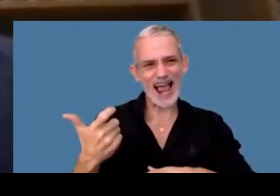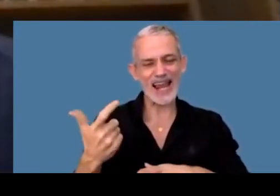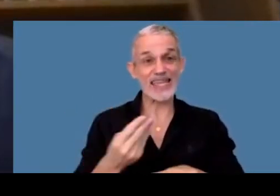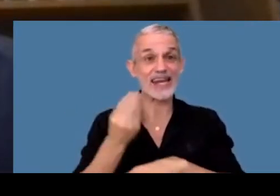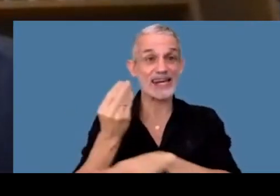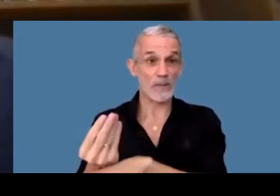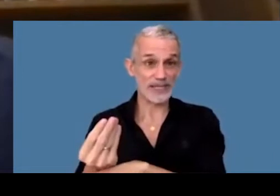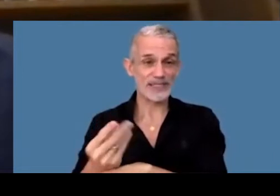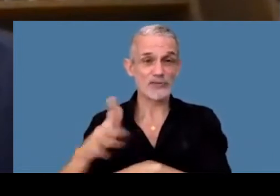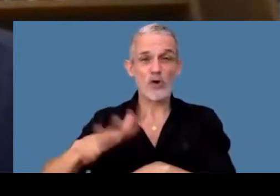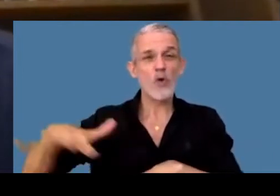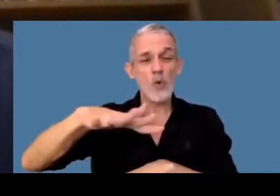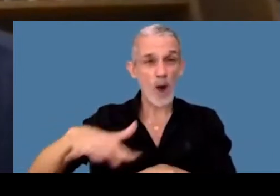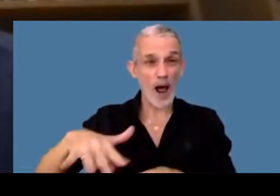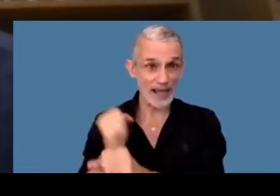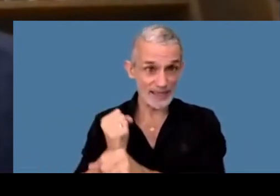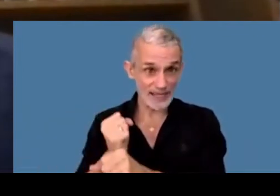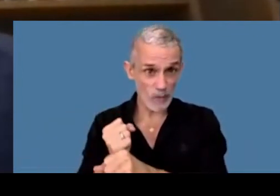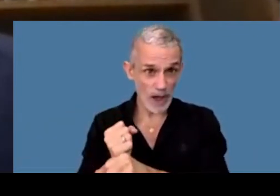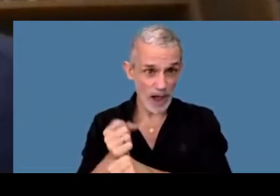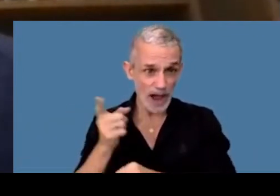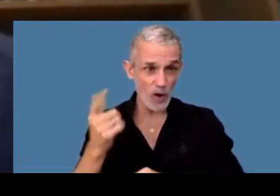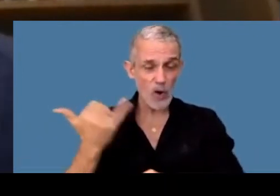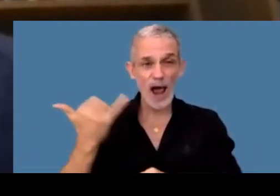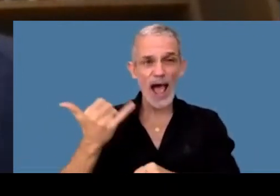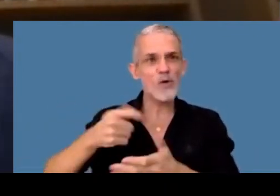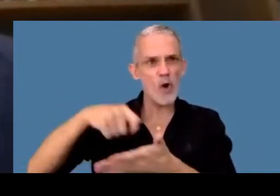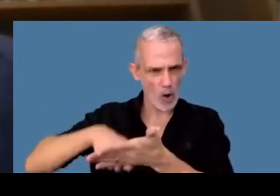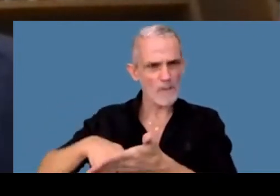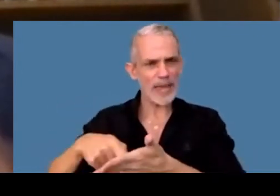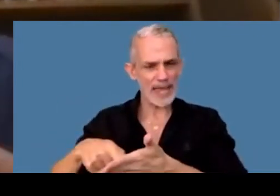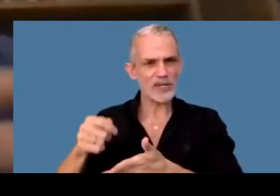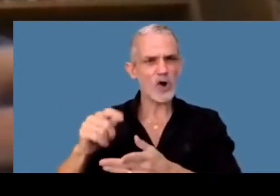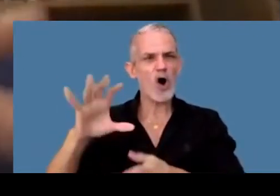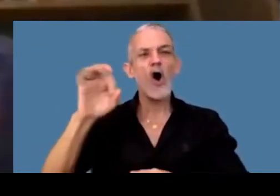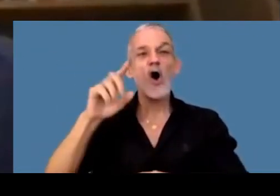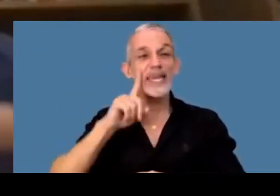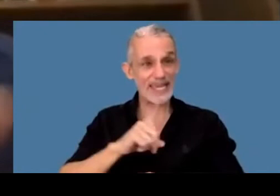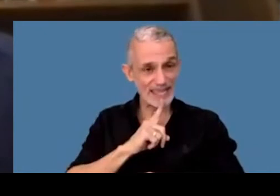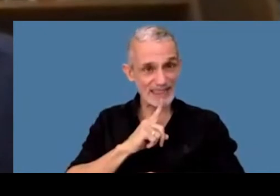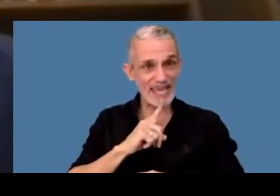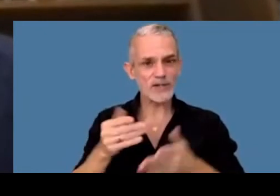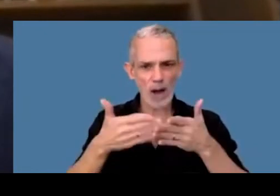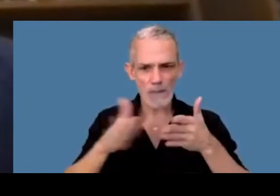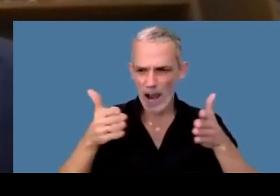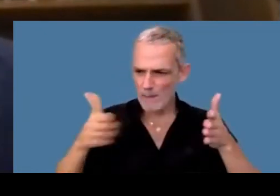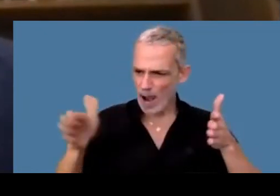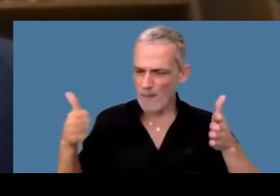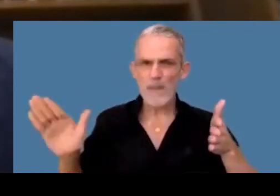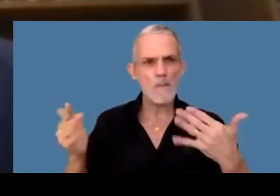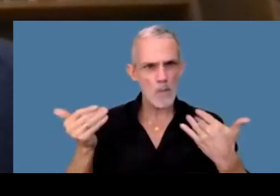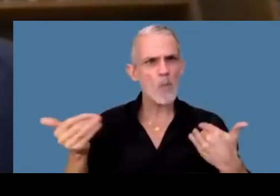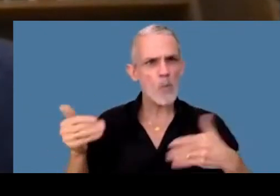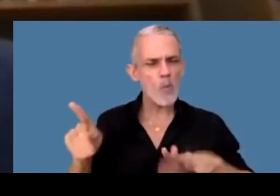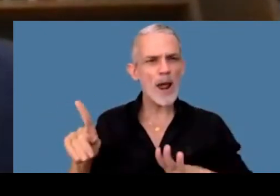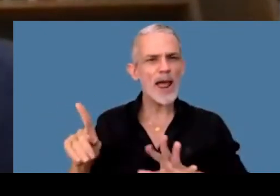en los lugares de trabajo, que hay un convenio también del OIT, se fue abriendo el escenario del